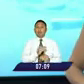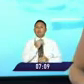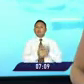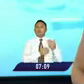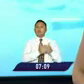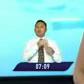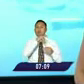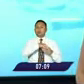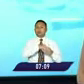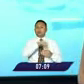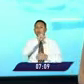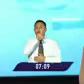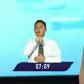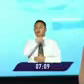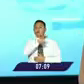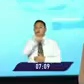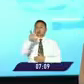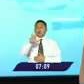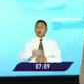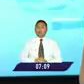electoral 2023. Veamos.